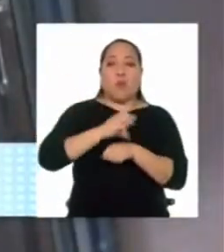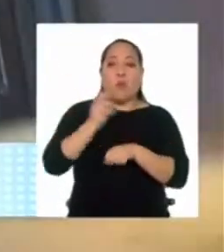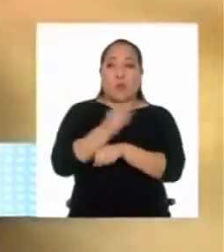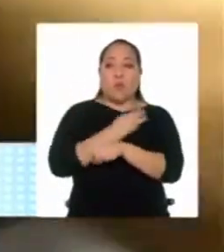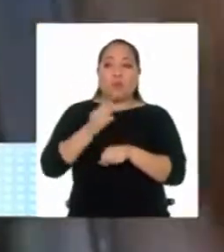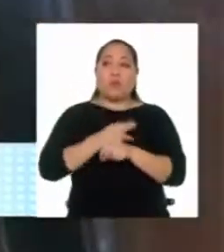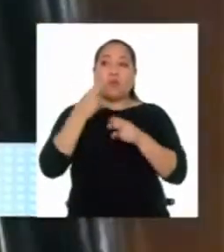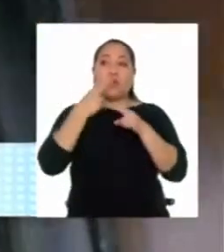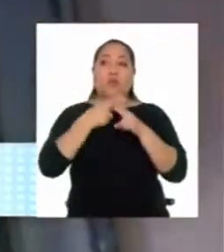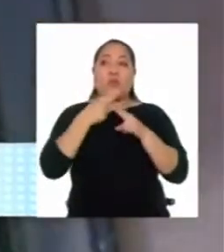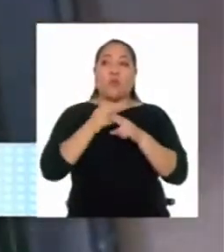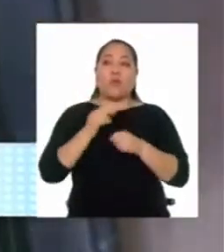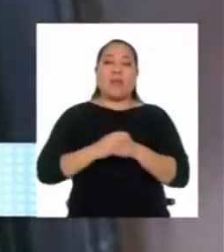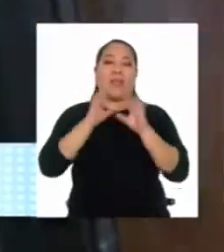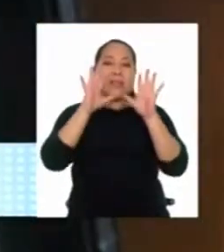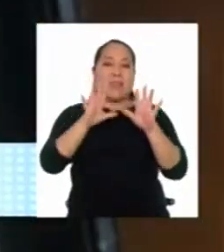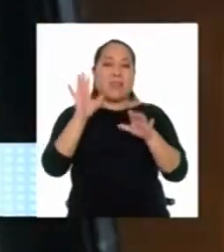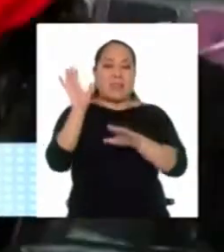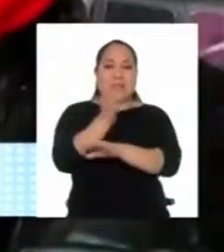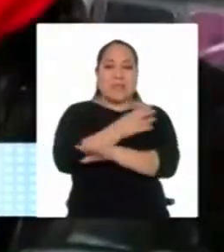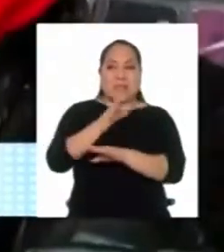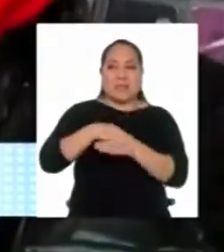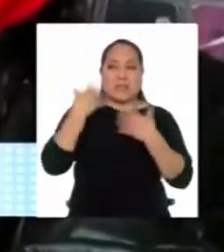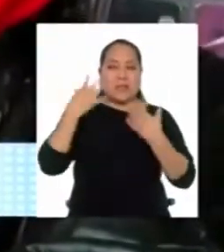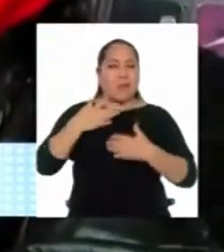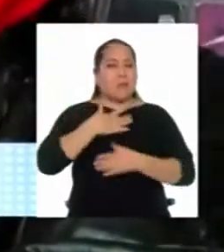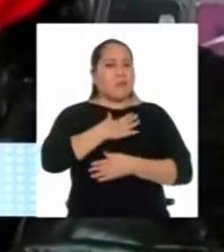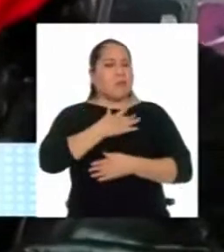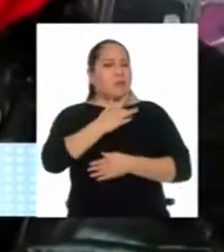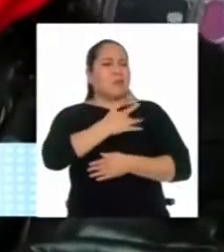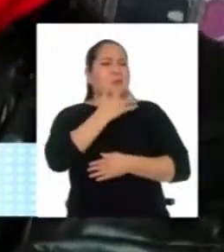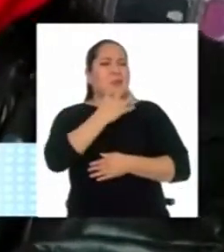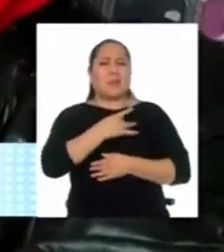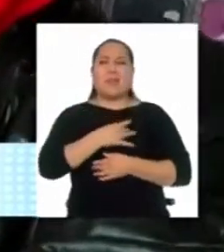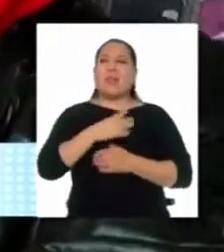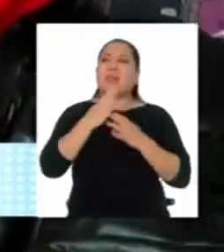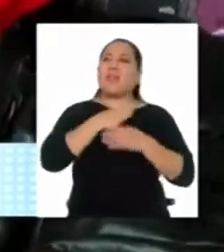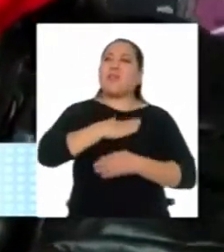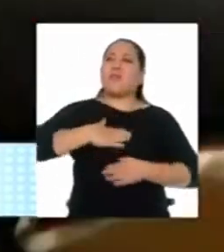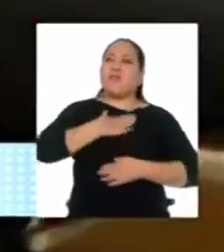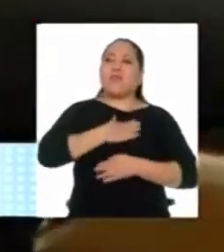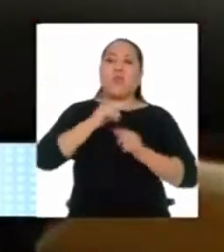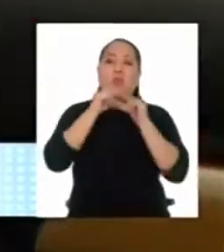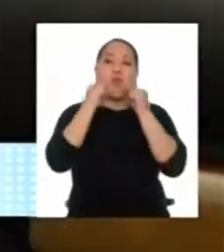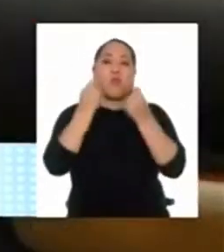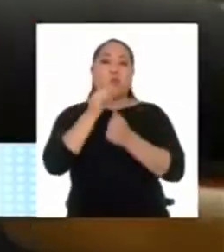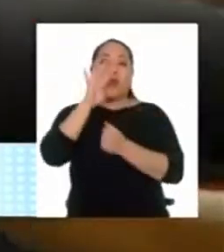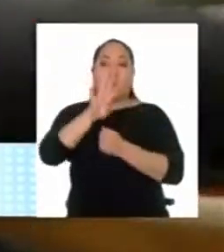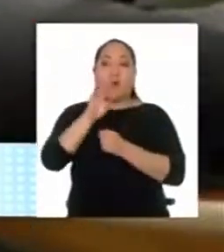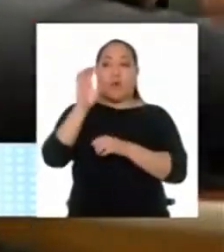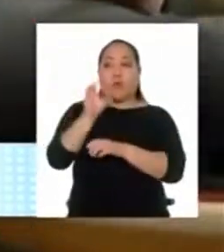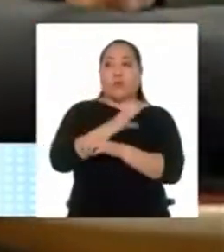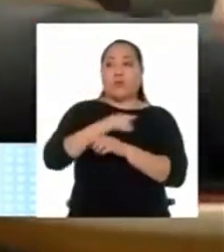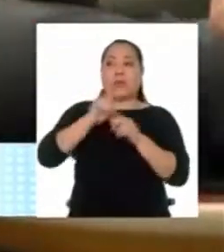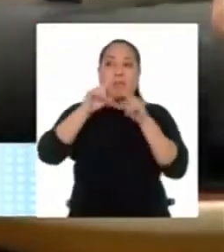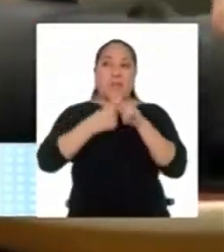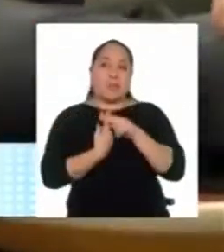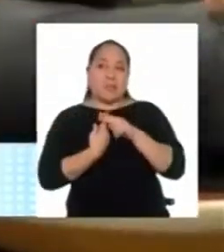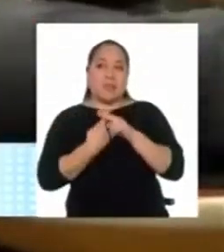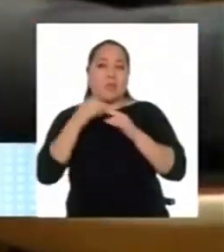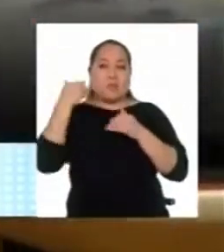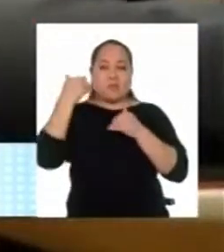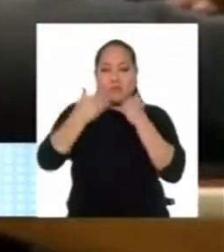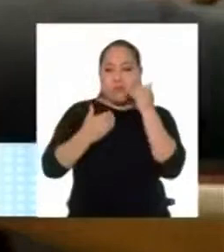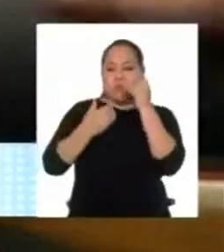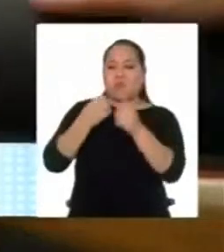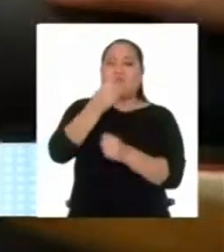nombre del álbum, compuesto de 10 canciones que ya deleita a millones de aficionados del cuarteto sueco y que será el punto de partida para una